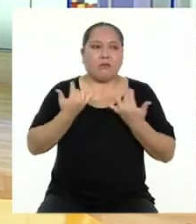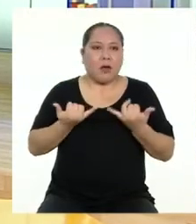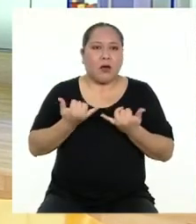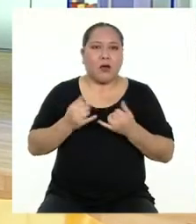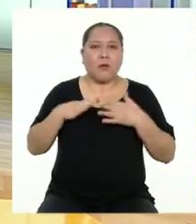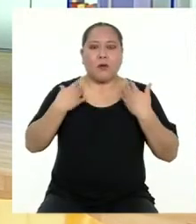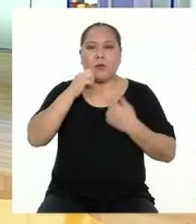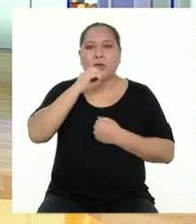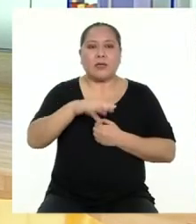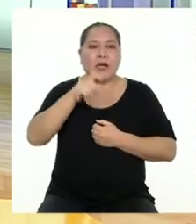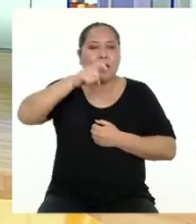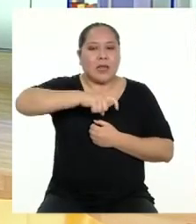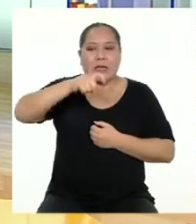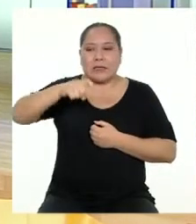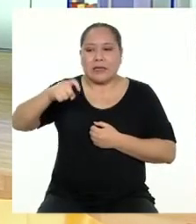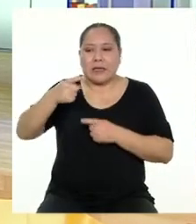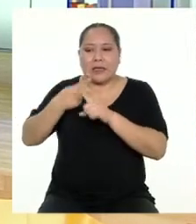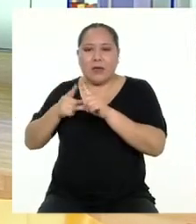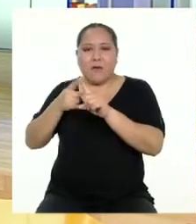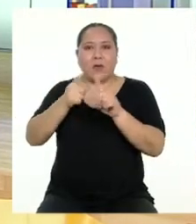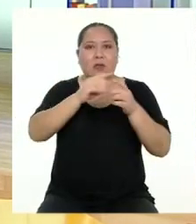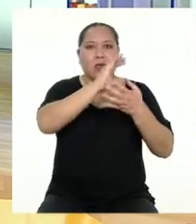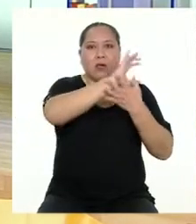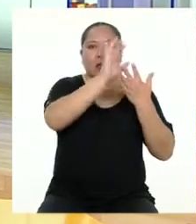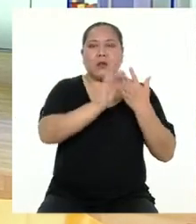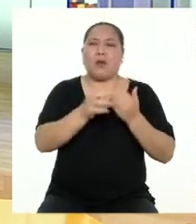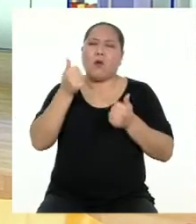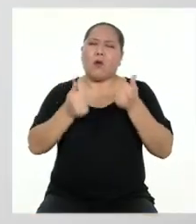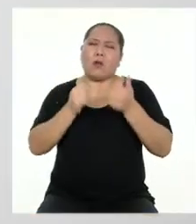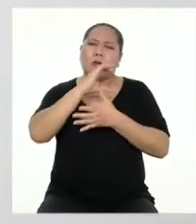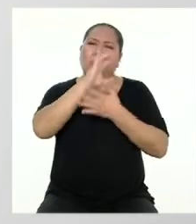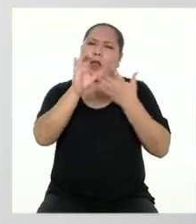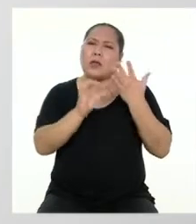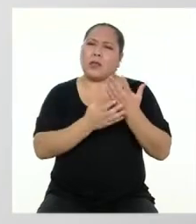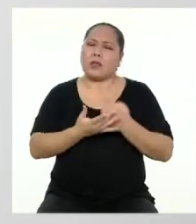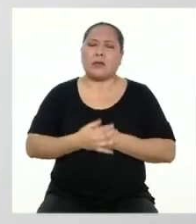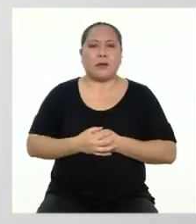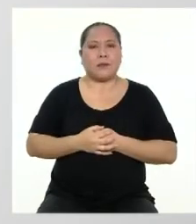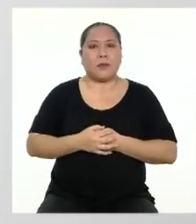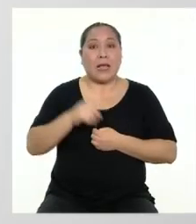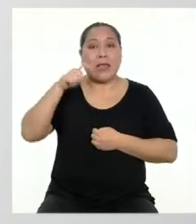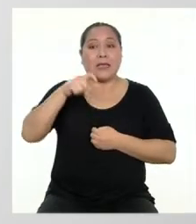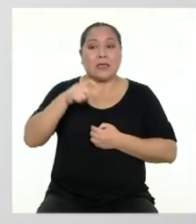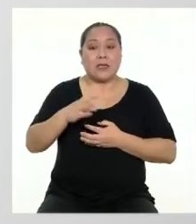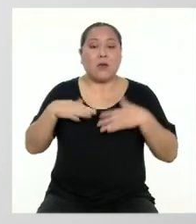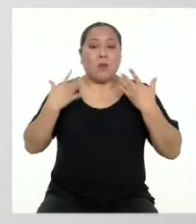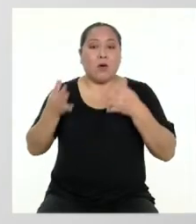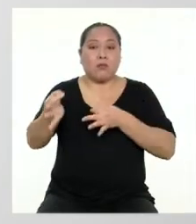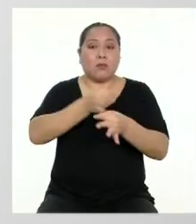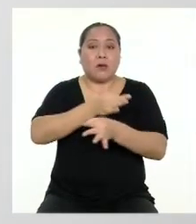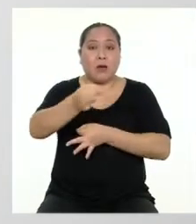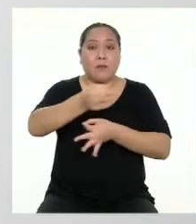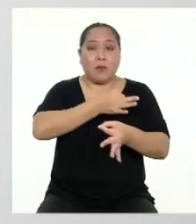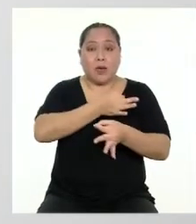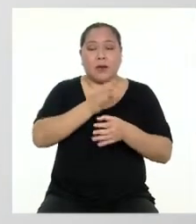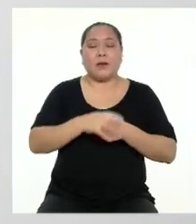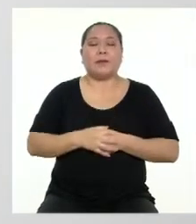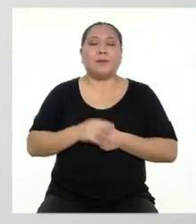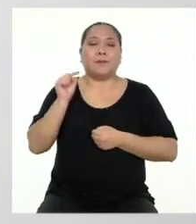las necesidades tienen varias características. ¿Cuáles son, profesora? Además de ser sustitutas, las necesidades presentan